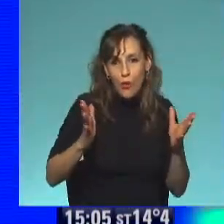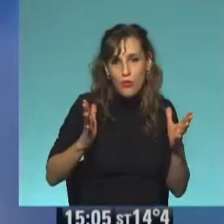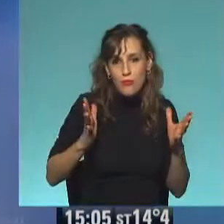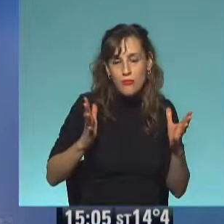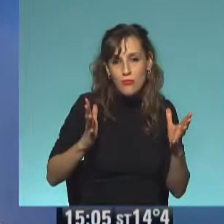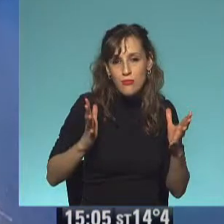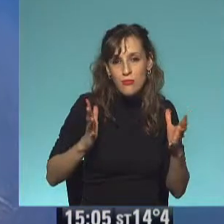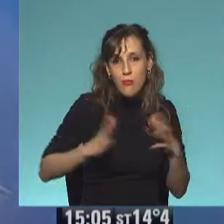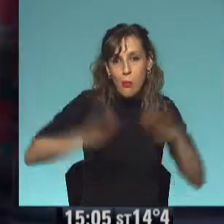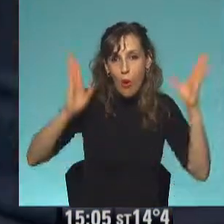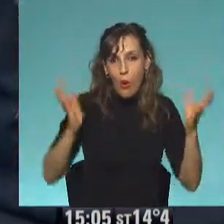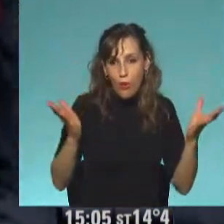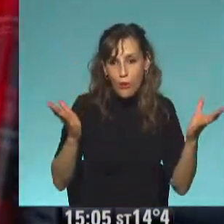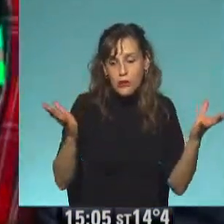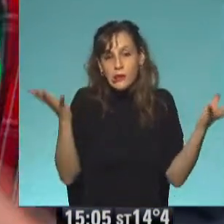se me reventó